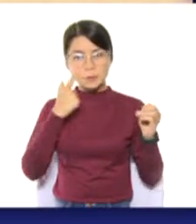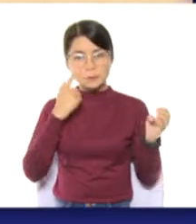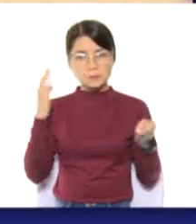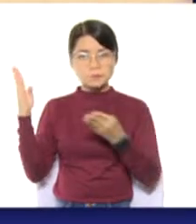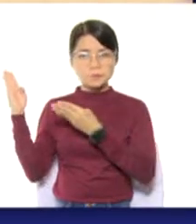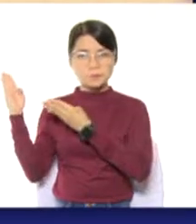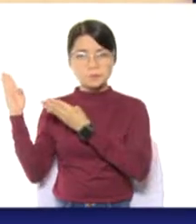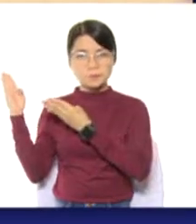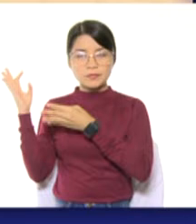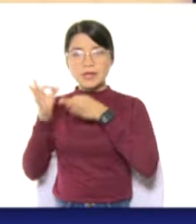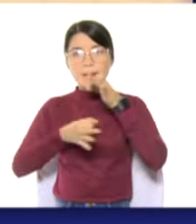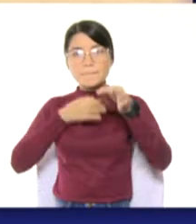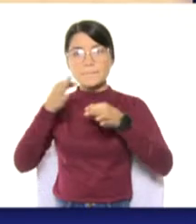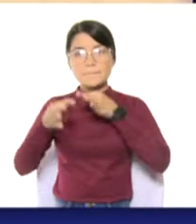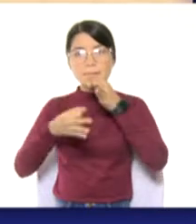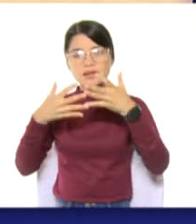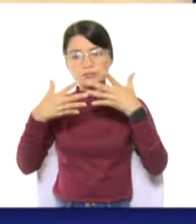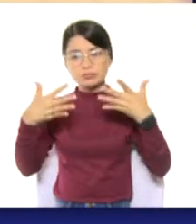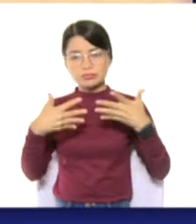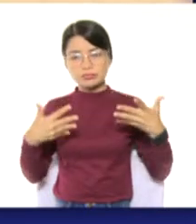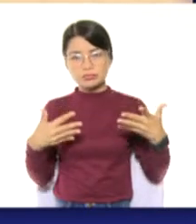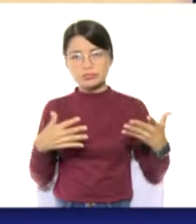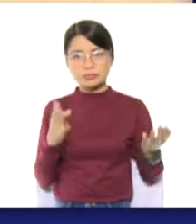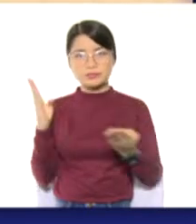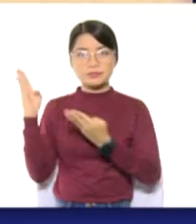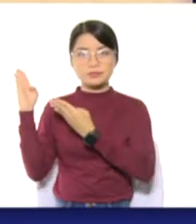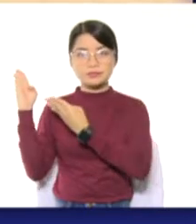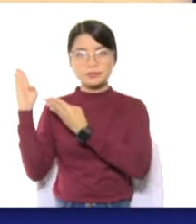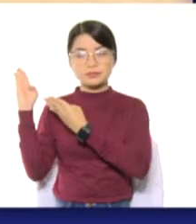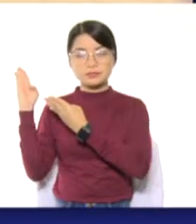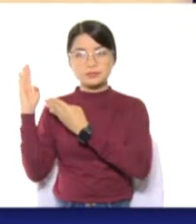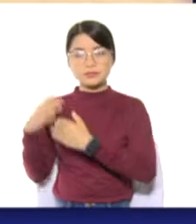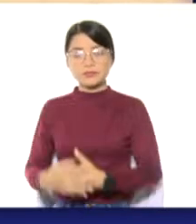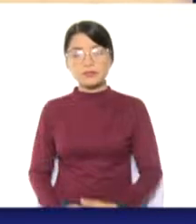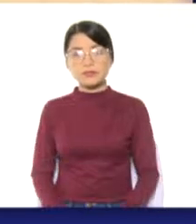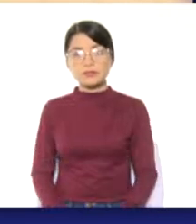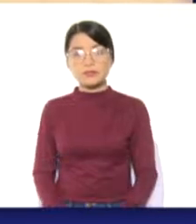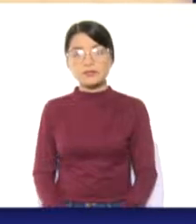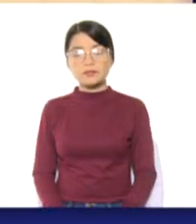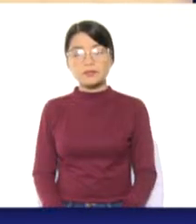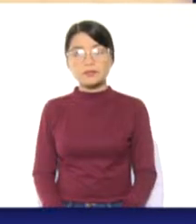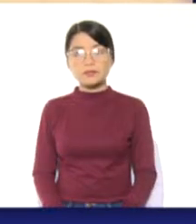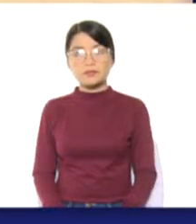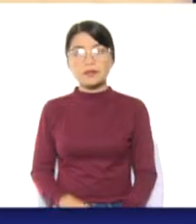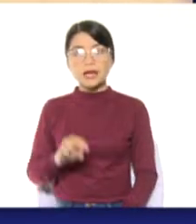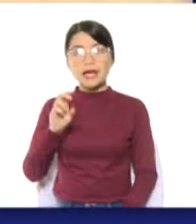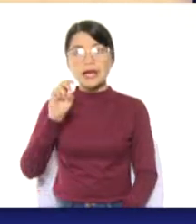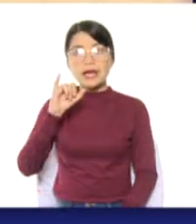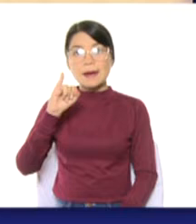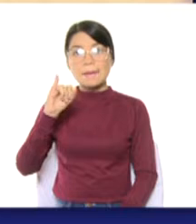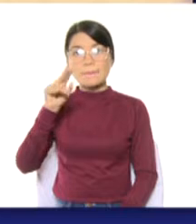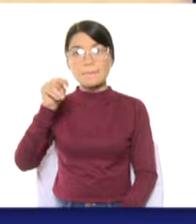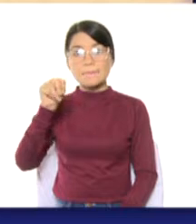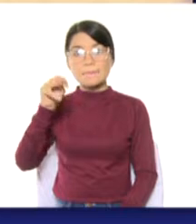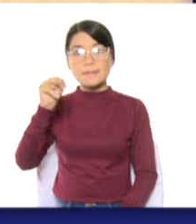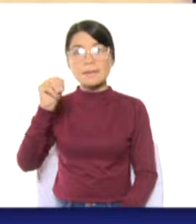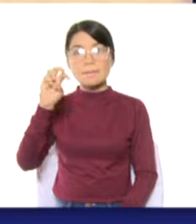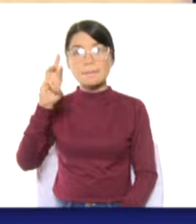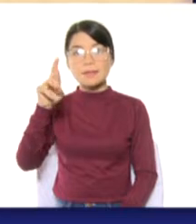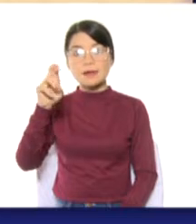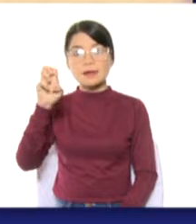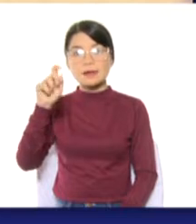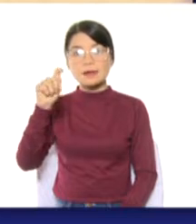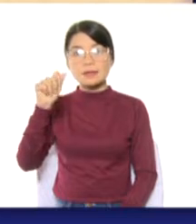el concepto. En este caso te voy a dar lo que sería el ejemplo. En la imperativa, ya, levántate del suelo. En